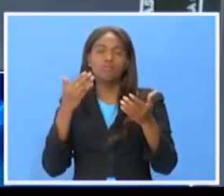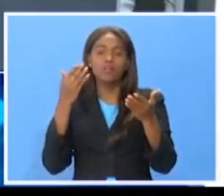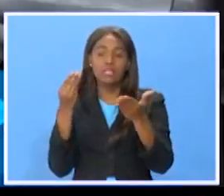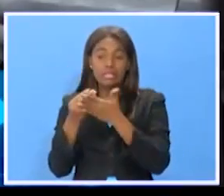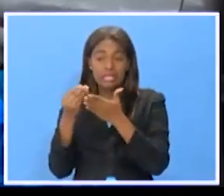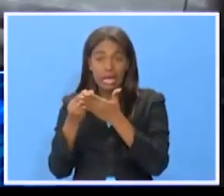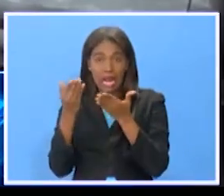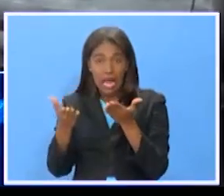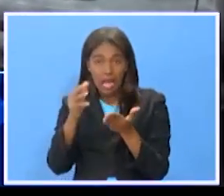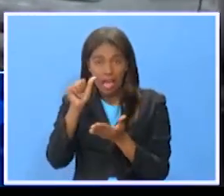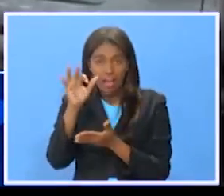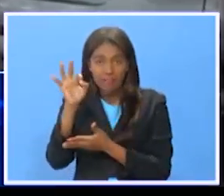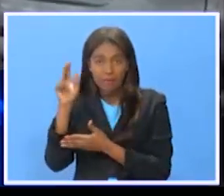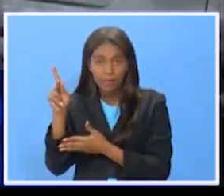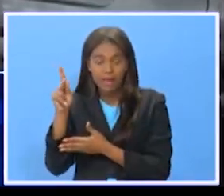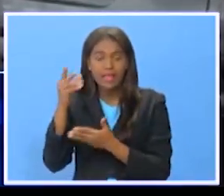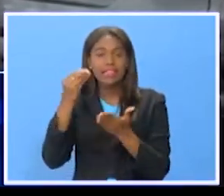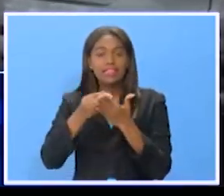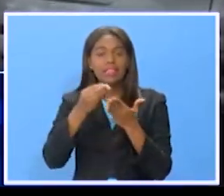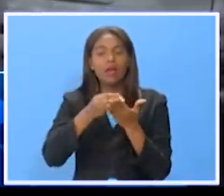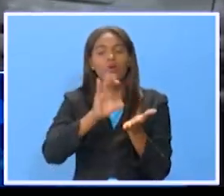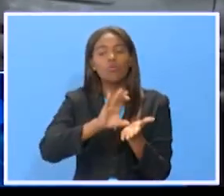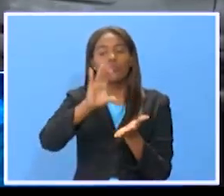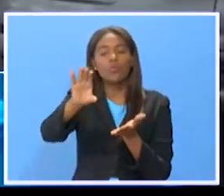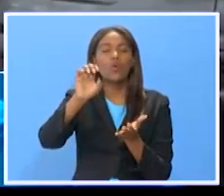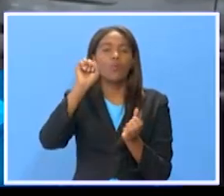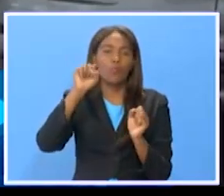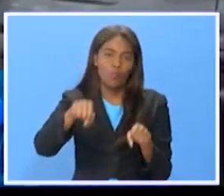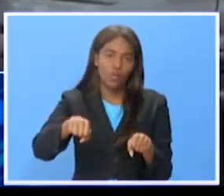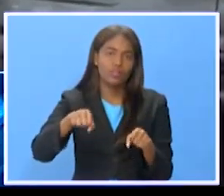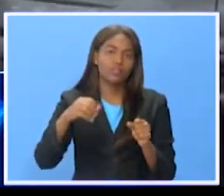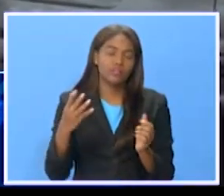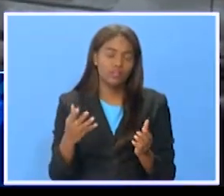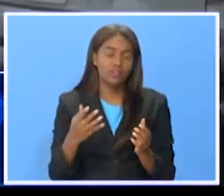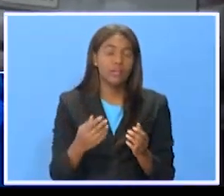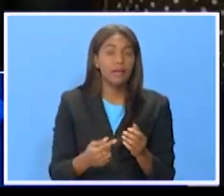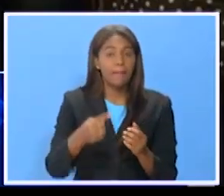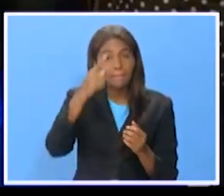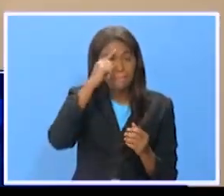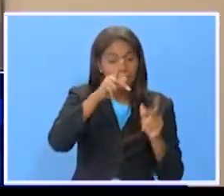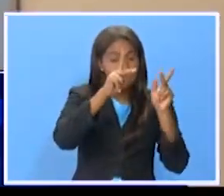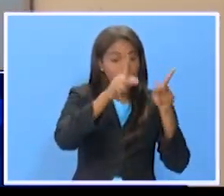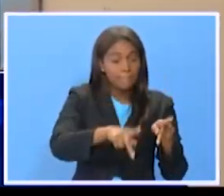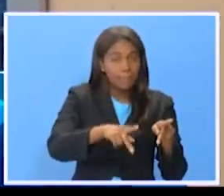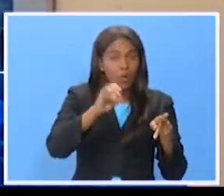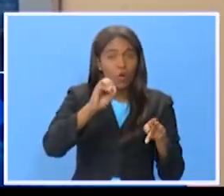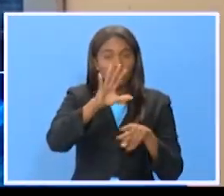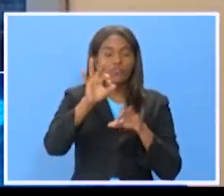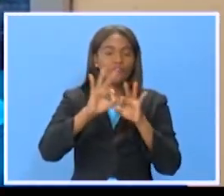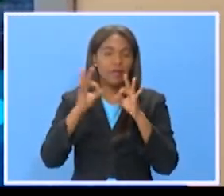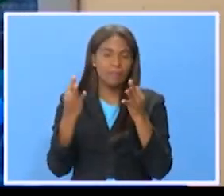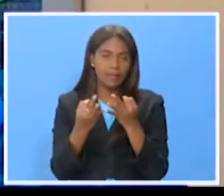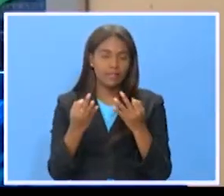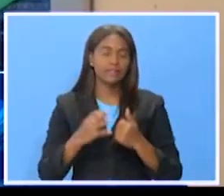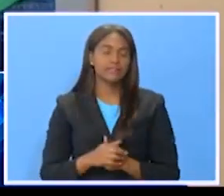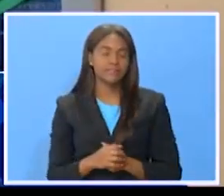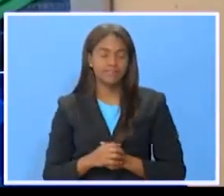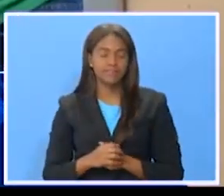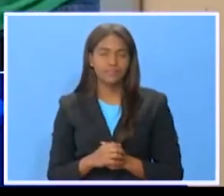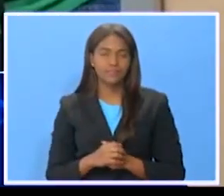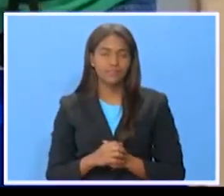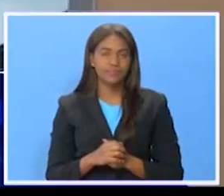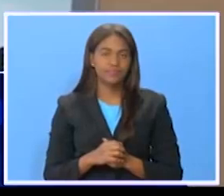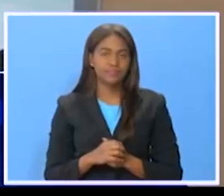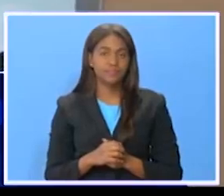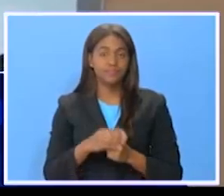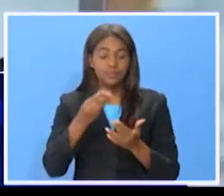económicos en un momento de gran impacto económico y emocional, tanto para el paciente como para los familiares. La devolución de